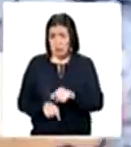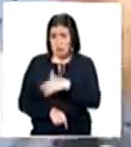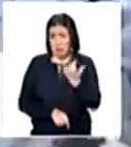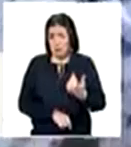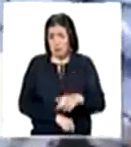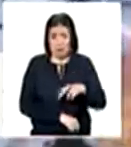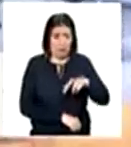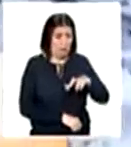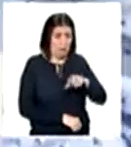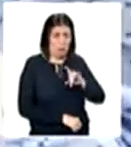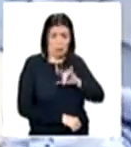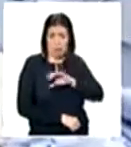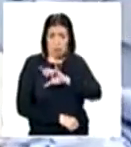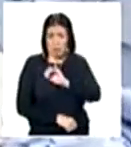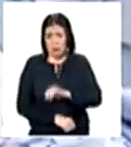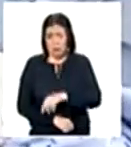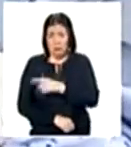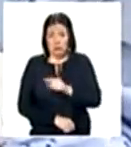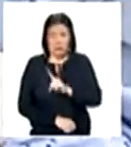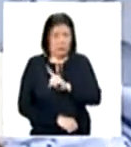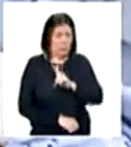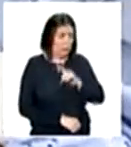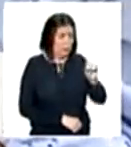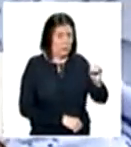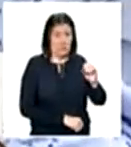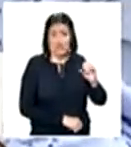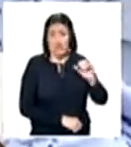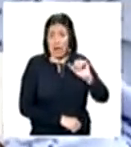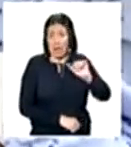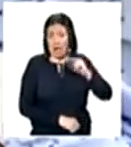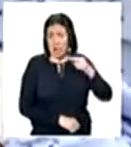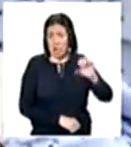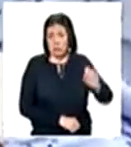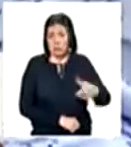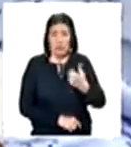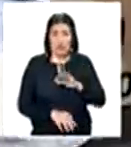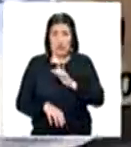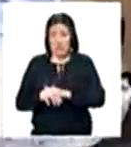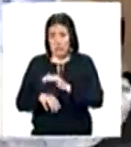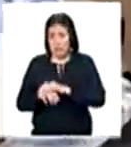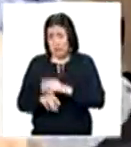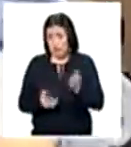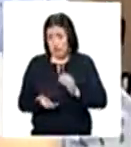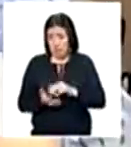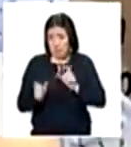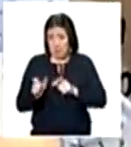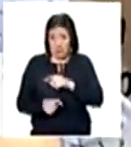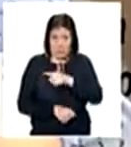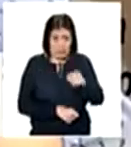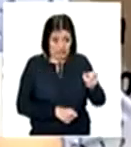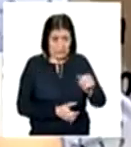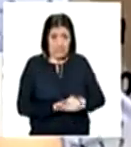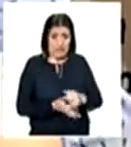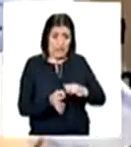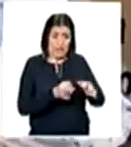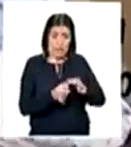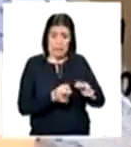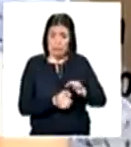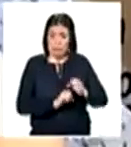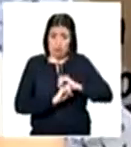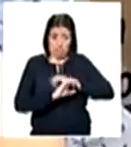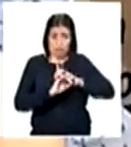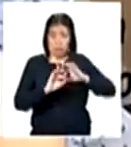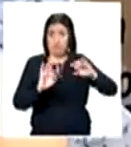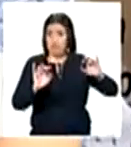Paulo Coelho hace su libro de 100 años de soledad, ¿verdad? En inglés y llega más personas. Así Roseló trató de explicar la campaña que